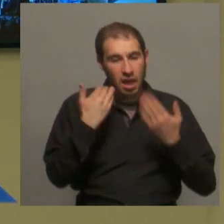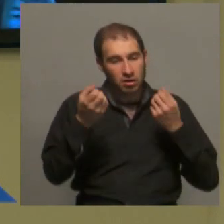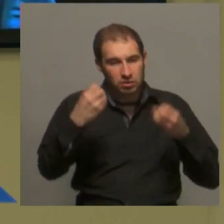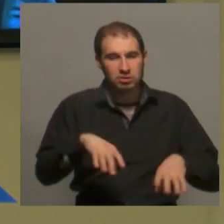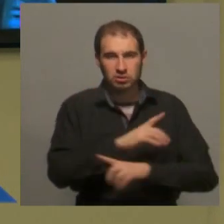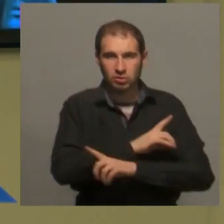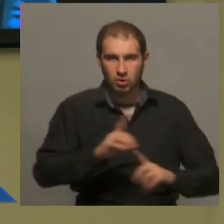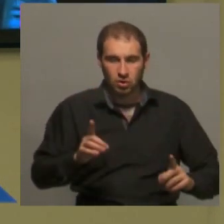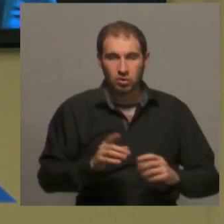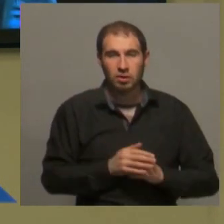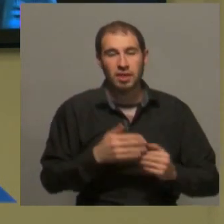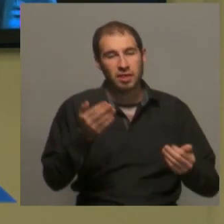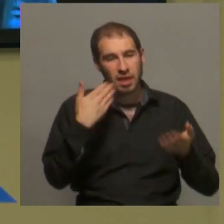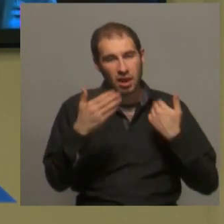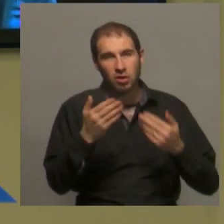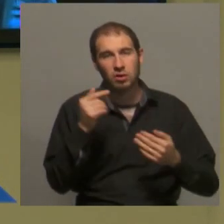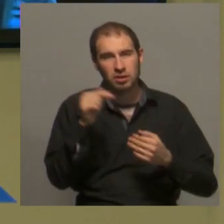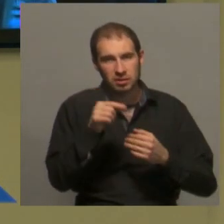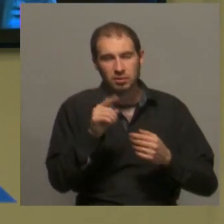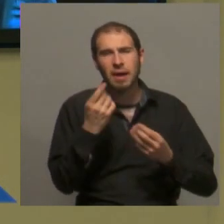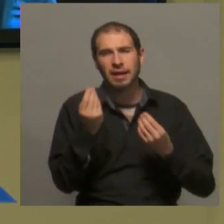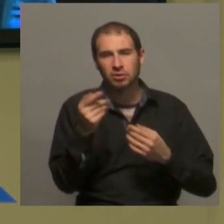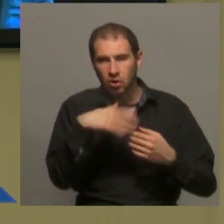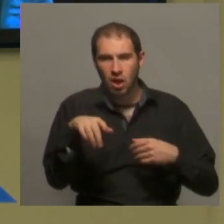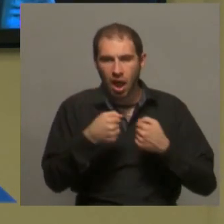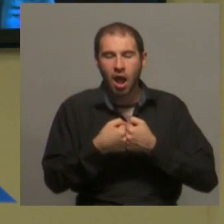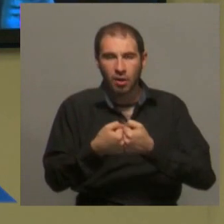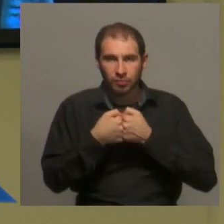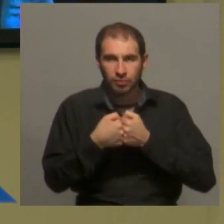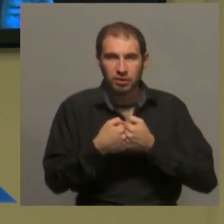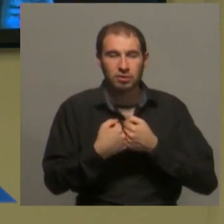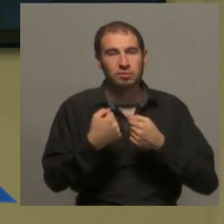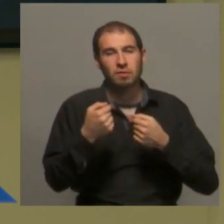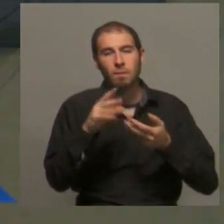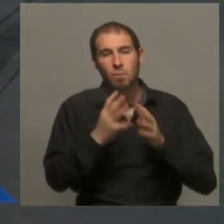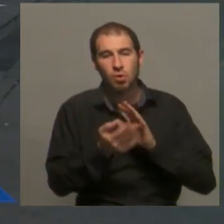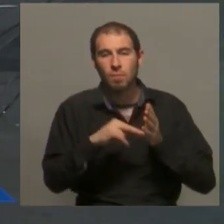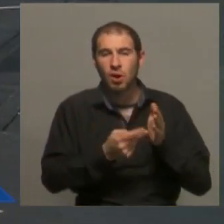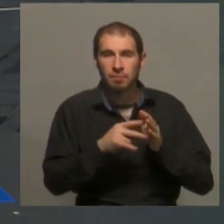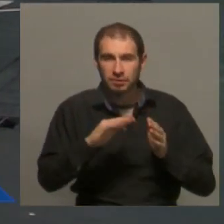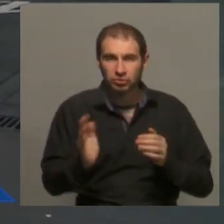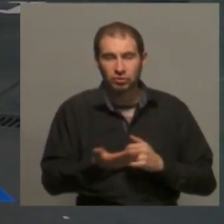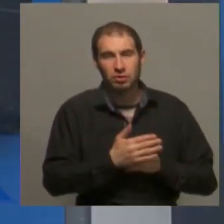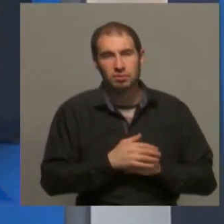pero no el diálogo por el diálogo mismo, sino para consensuar todos estos impactos que